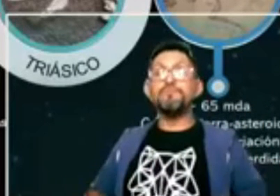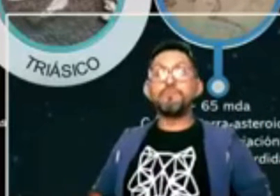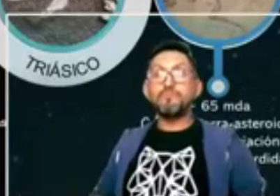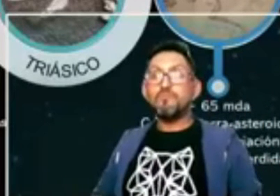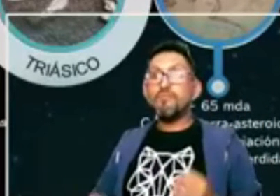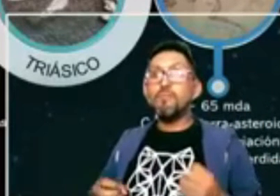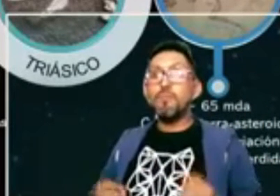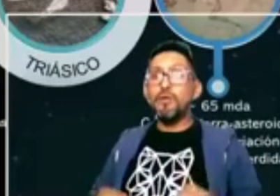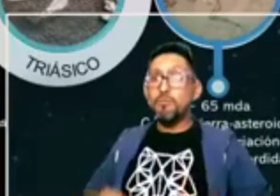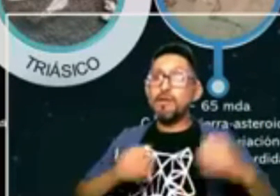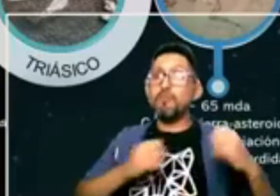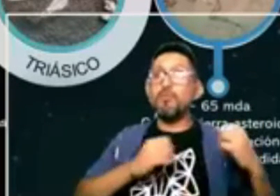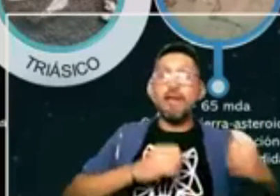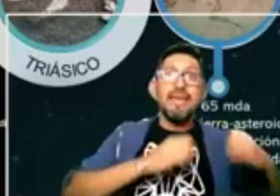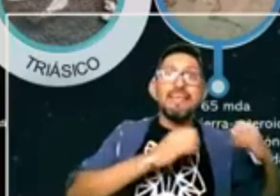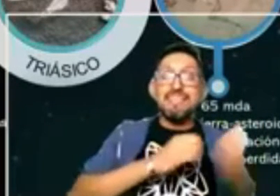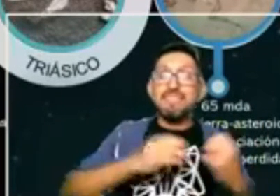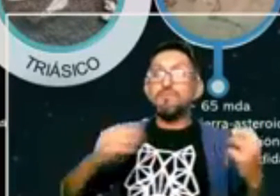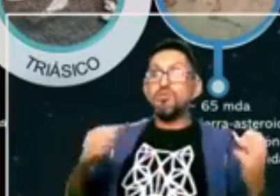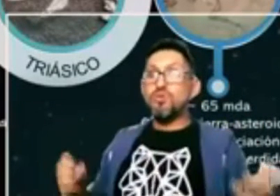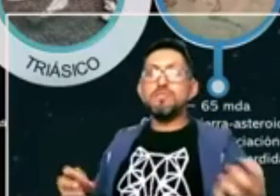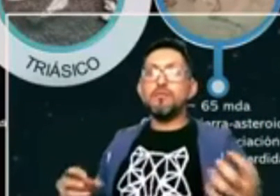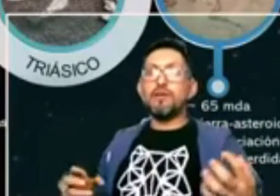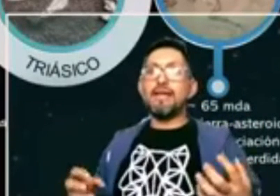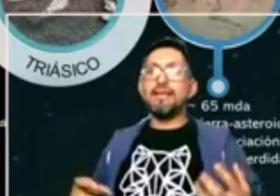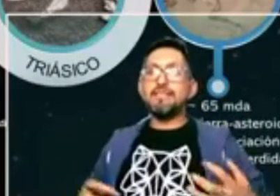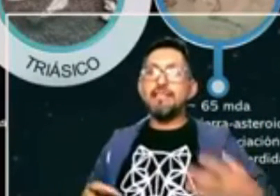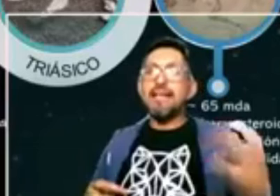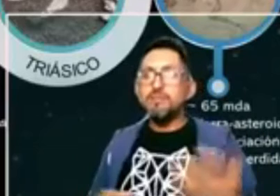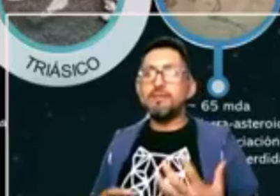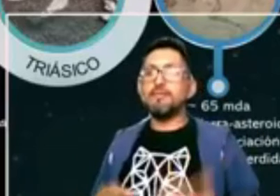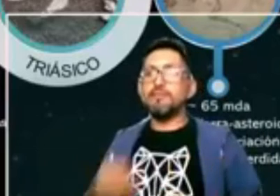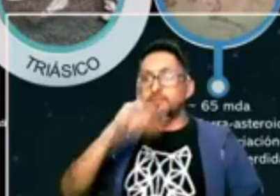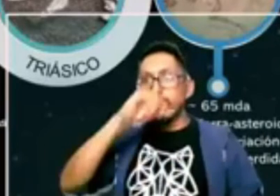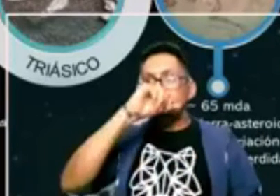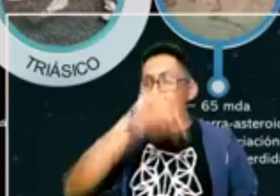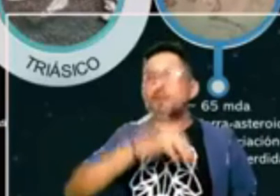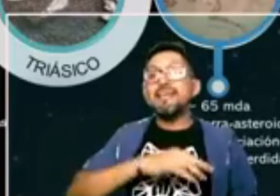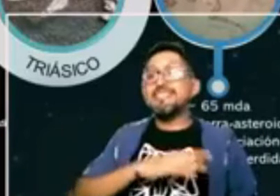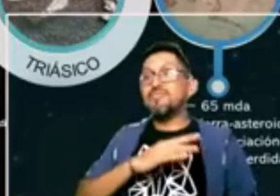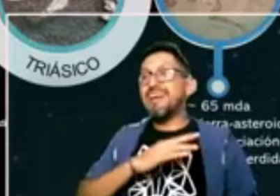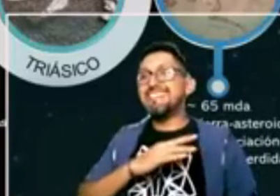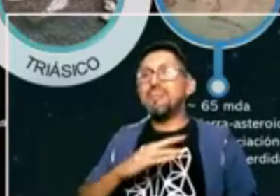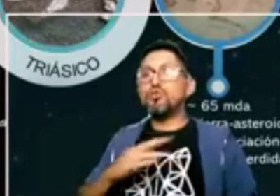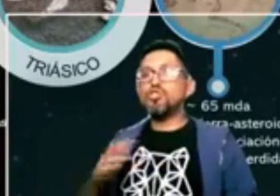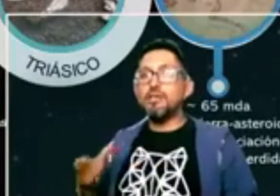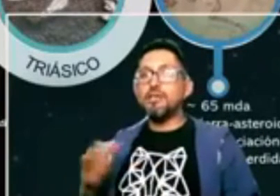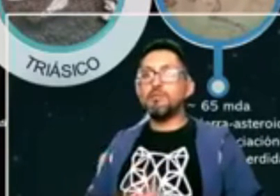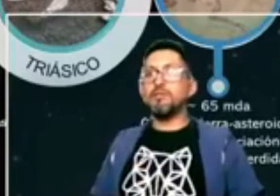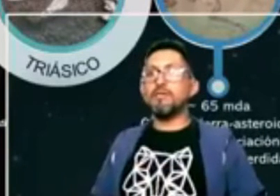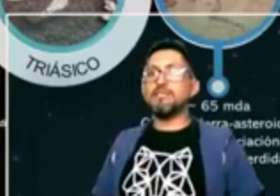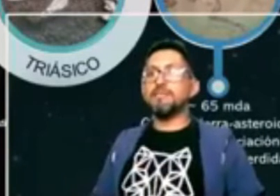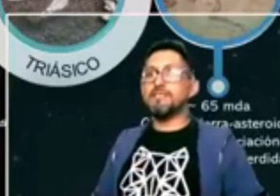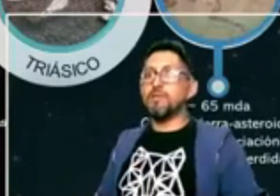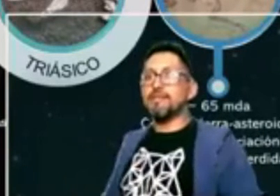estaban murieron porque hubo una serie de explosiones volcánicas y altos niveles de dióxido de carbono que se echaron a casi el